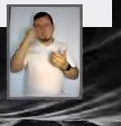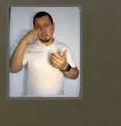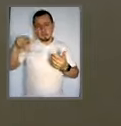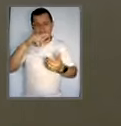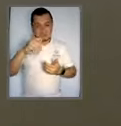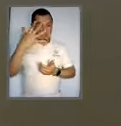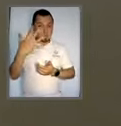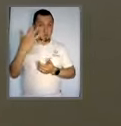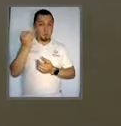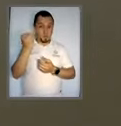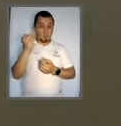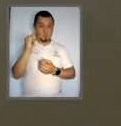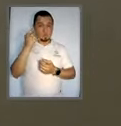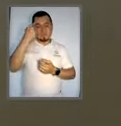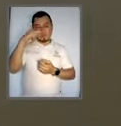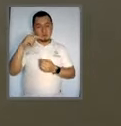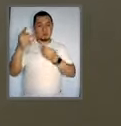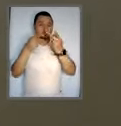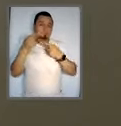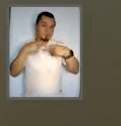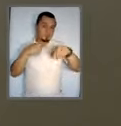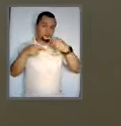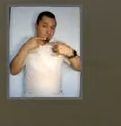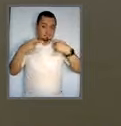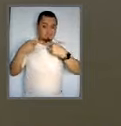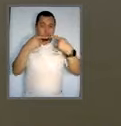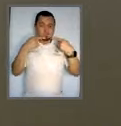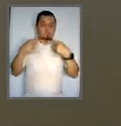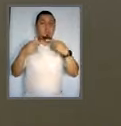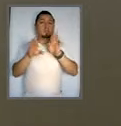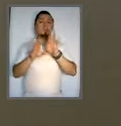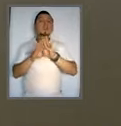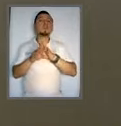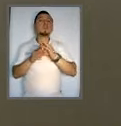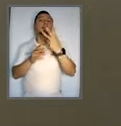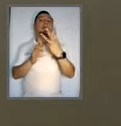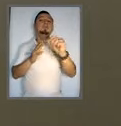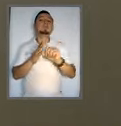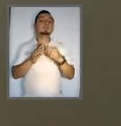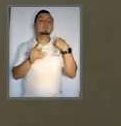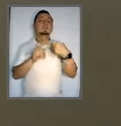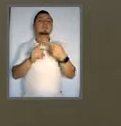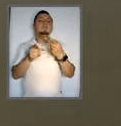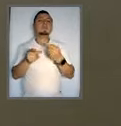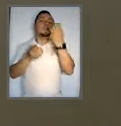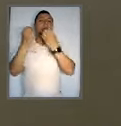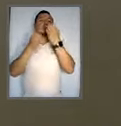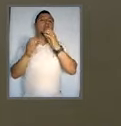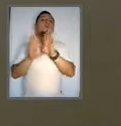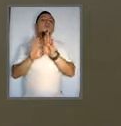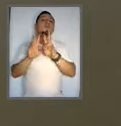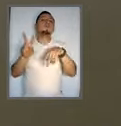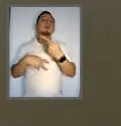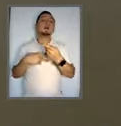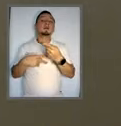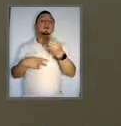reunión del 5 de junio es que se defina el último trimestre de evaluación. Recordemos que a la fecha ya se han evaluado